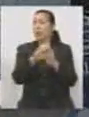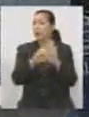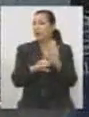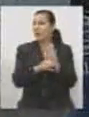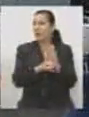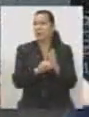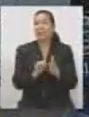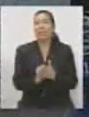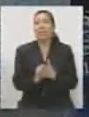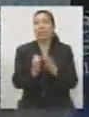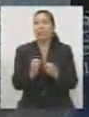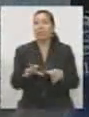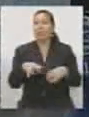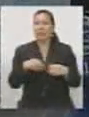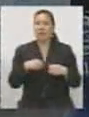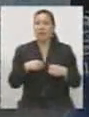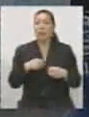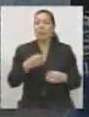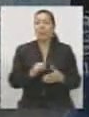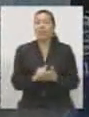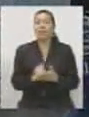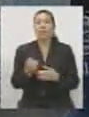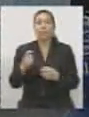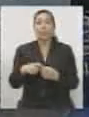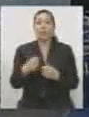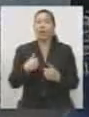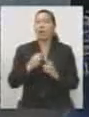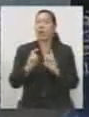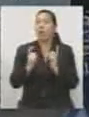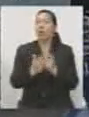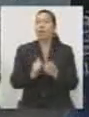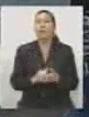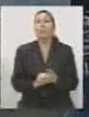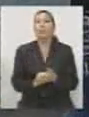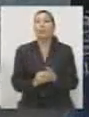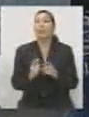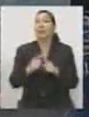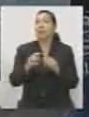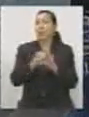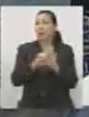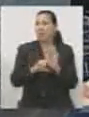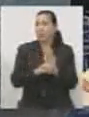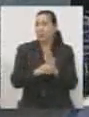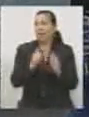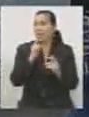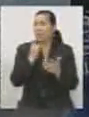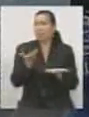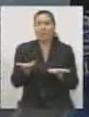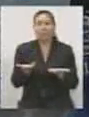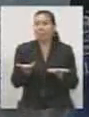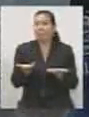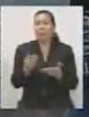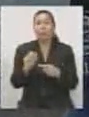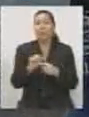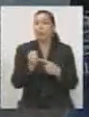Constitucional. O sea, estaríamos aceptando que el Poder Judicial interfiere con el Congreso de la República, el Tribunal Constitucional interviene, entonces estamos entrando en